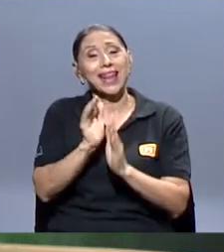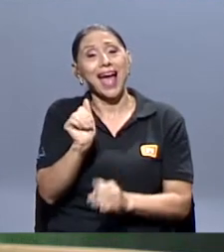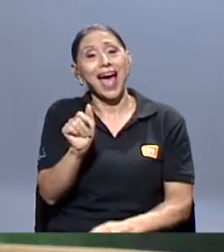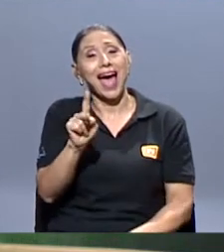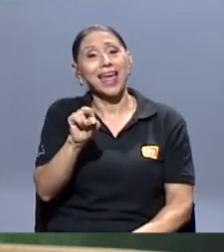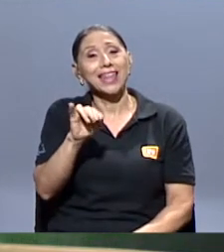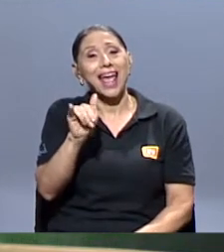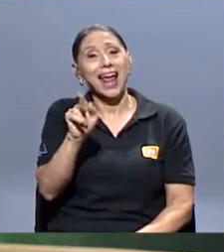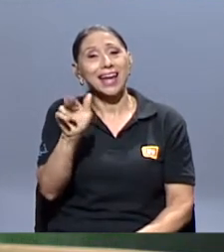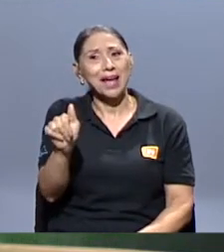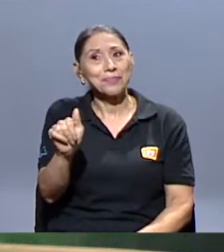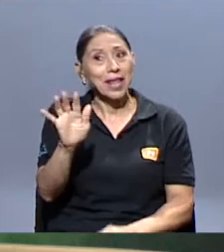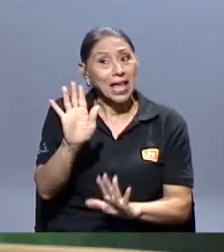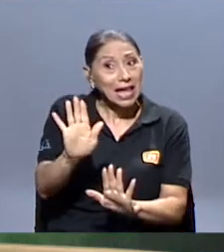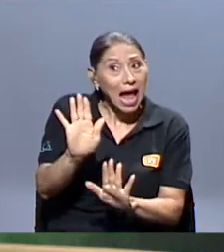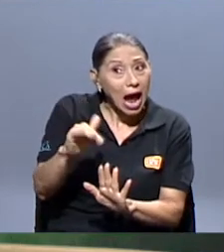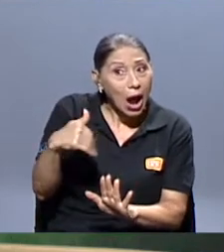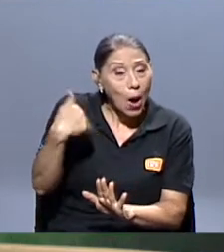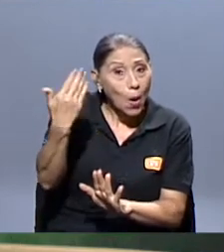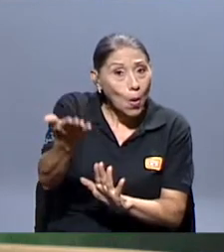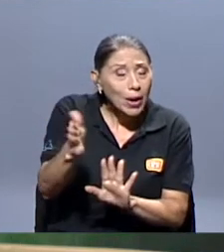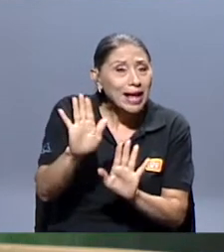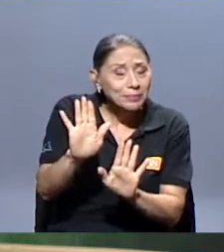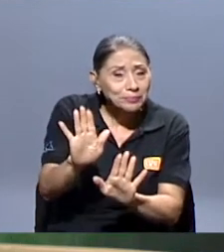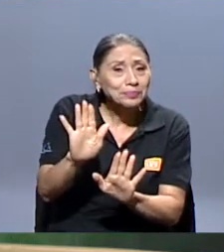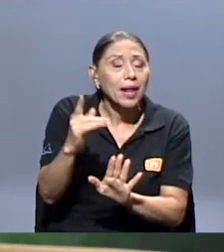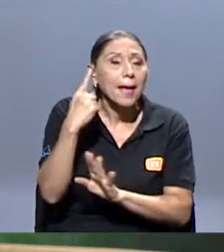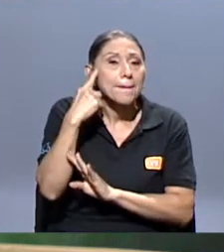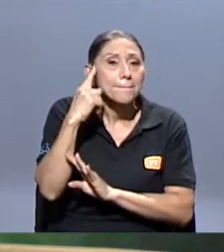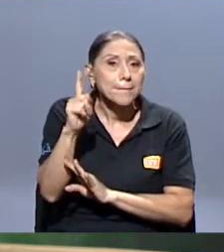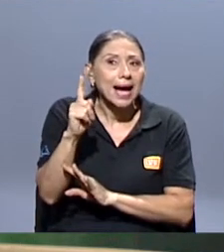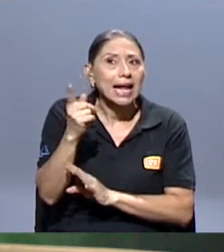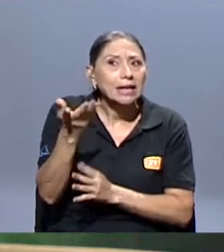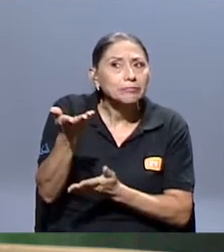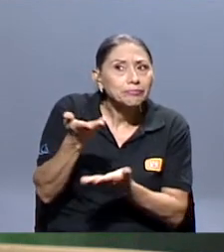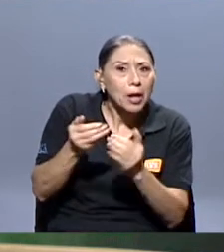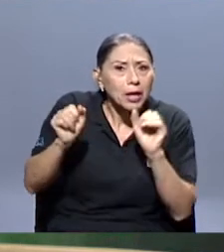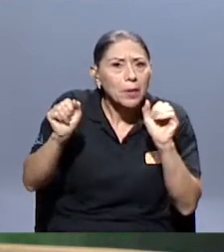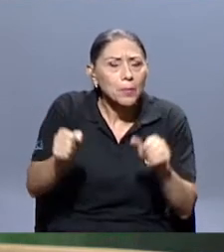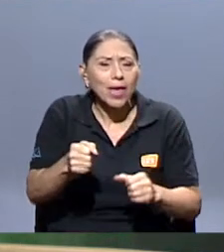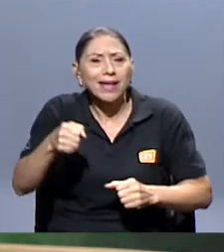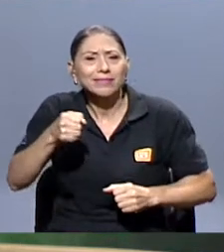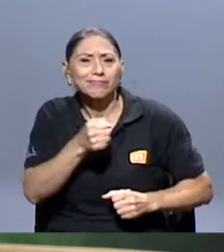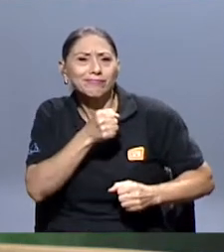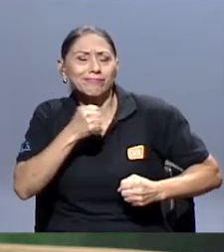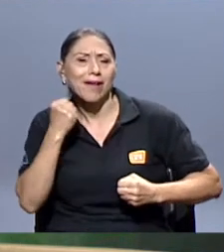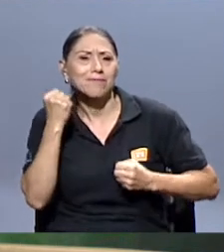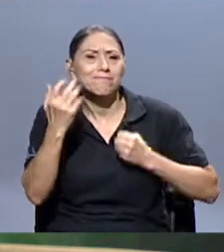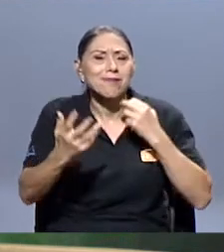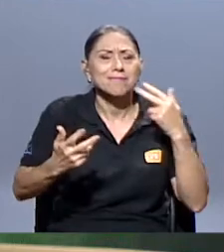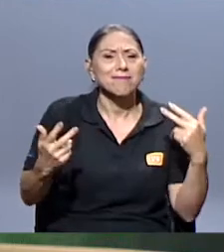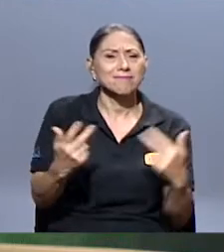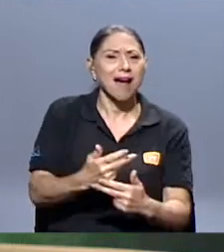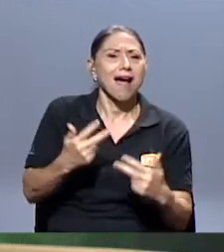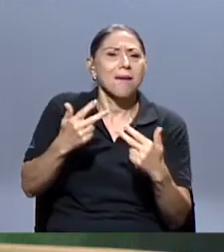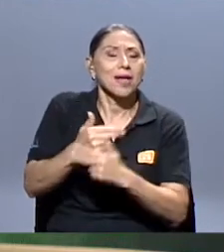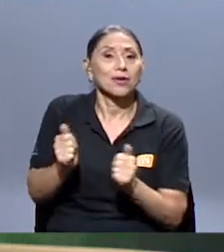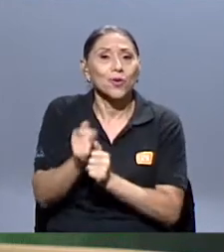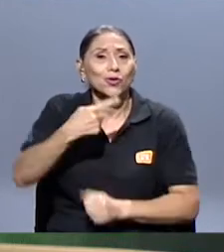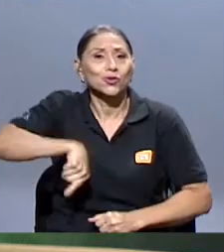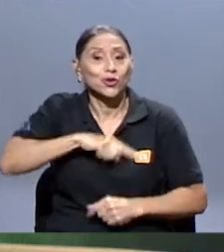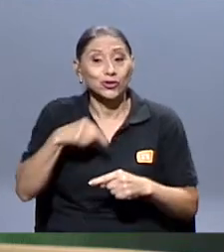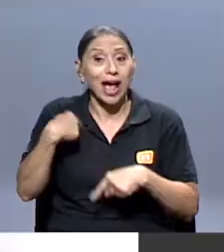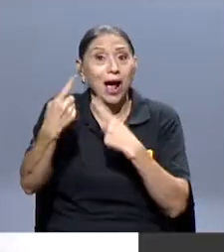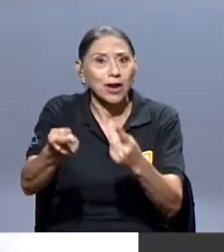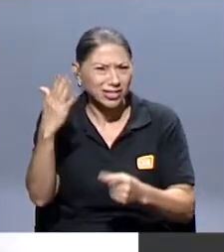me guarde ahora una reserva para que pueda rapear con nosotros ahora hacia el cierre.